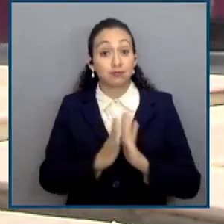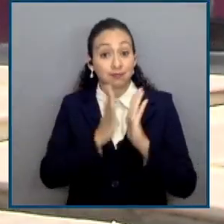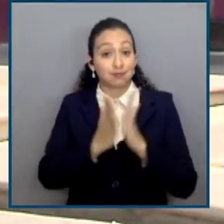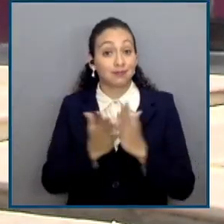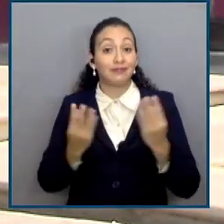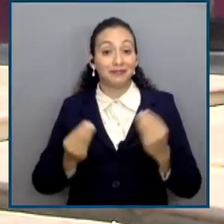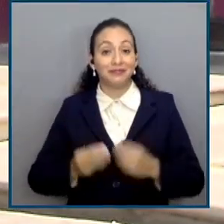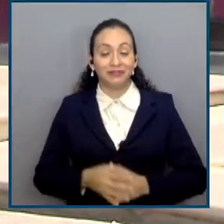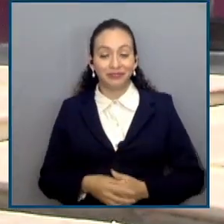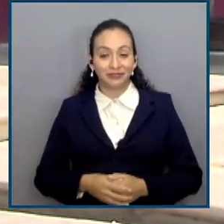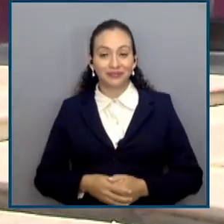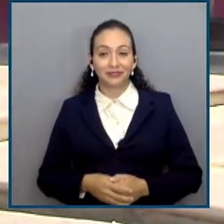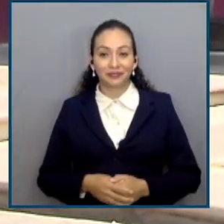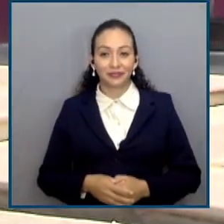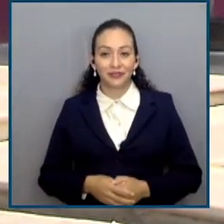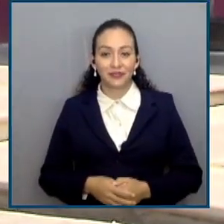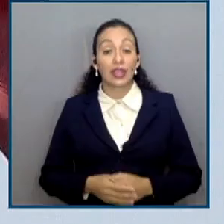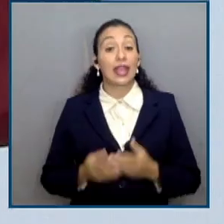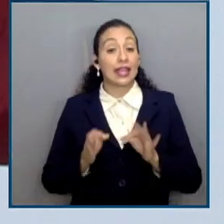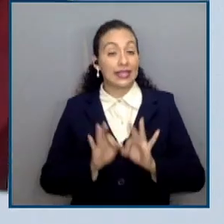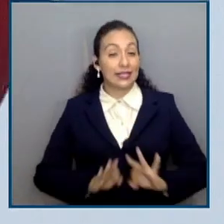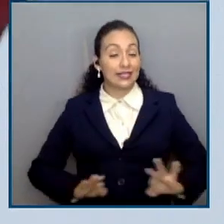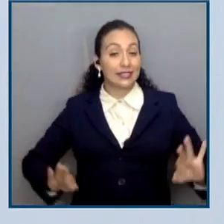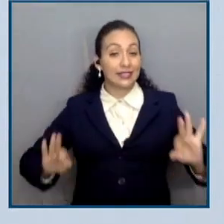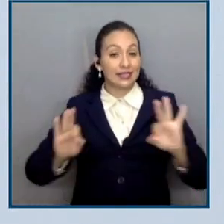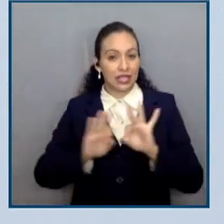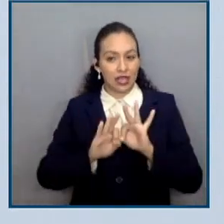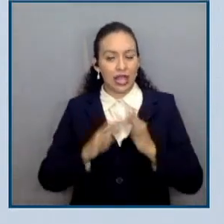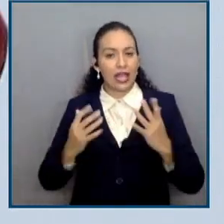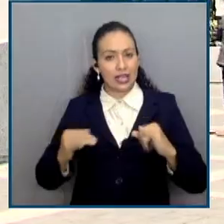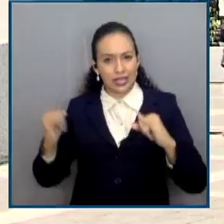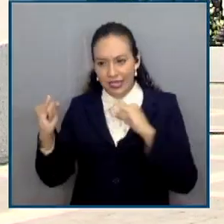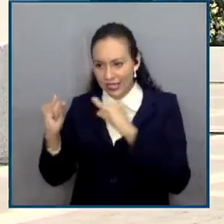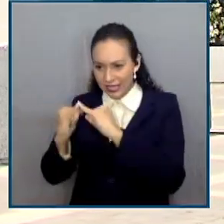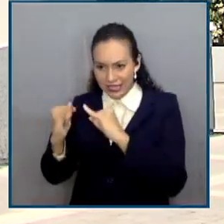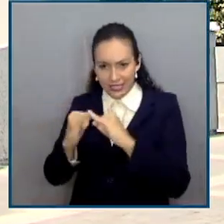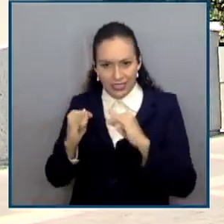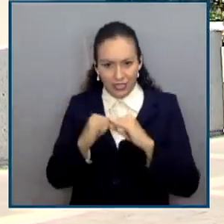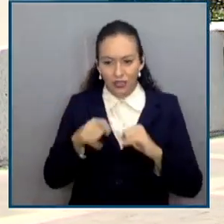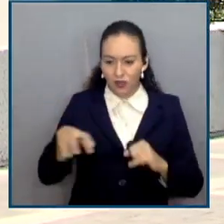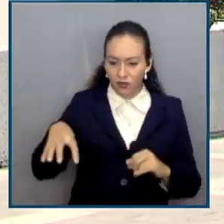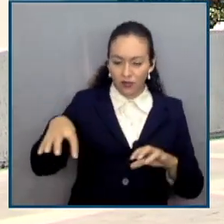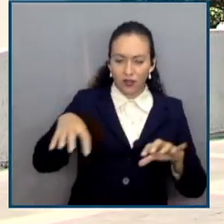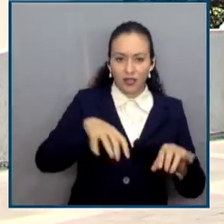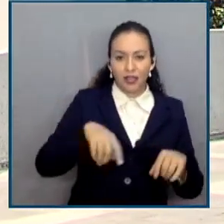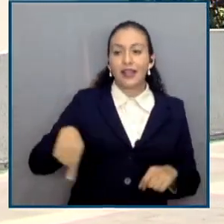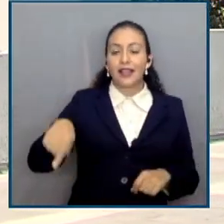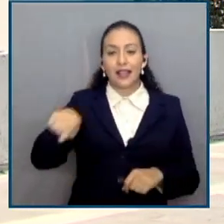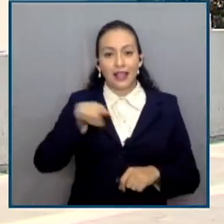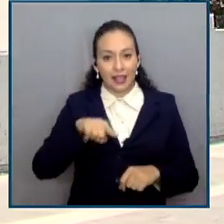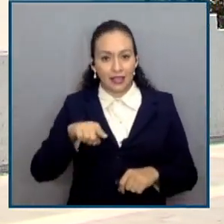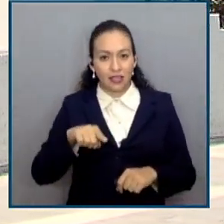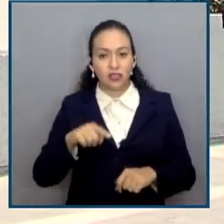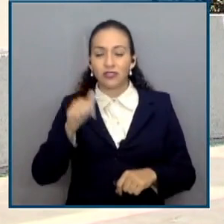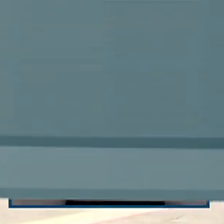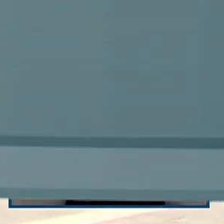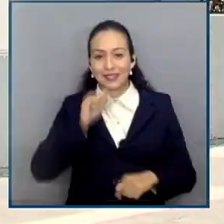importante fortalecer y consolidar a las instituciones encargadas de preservar el Estado constitucional democrático de